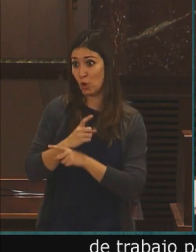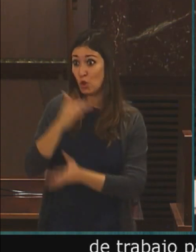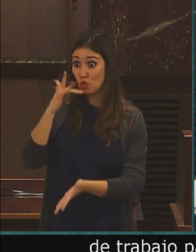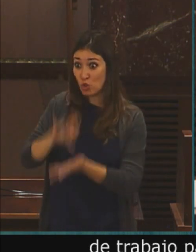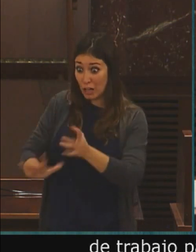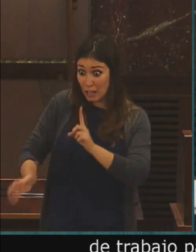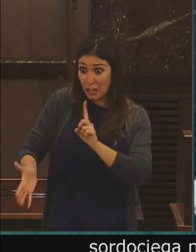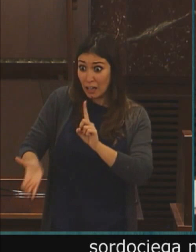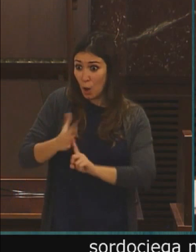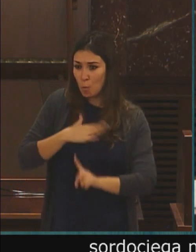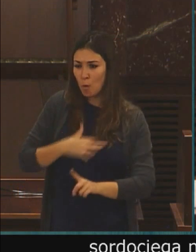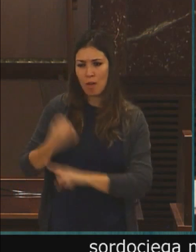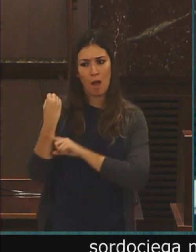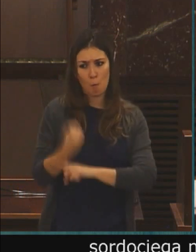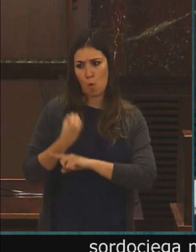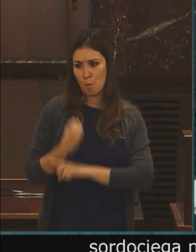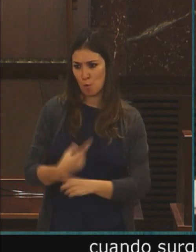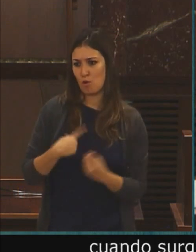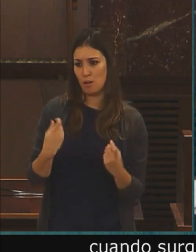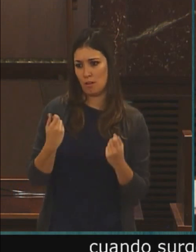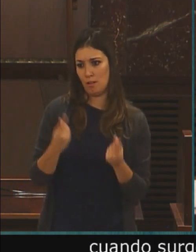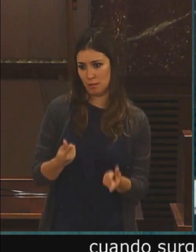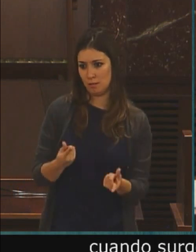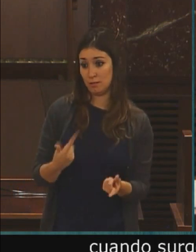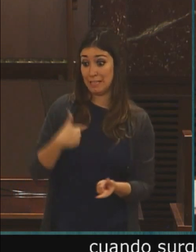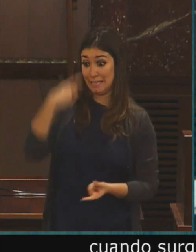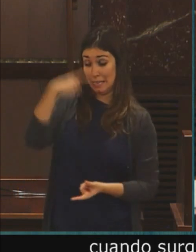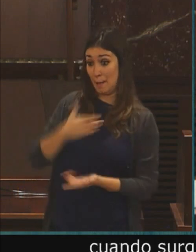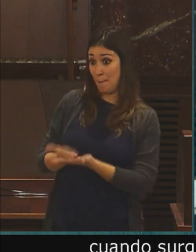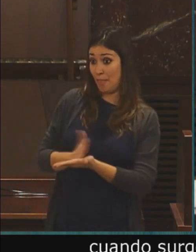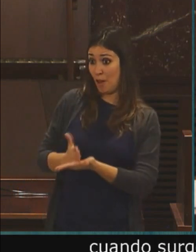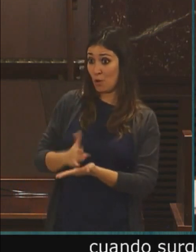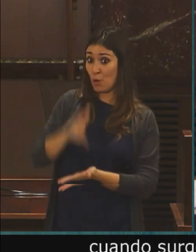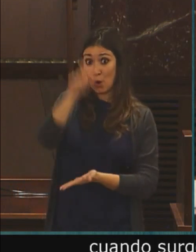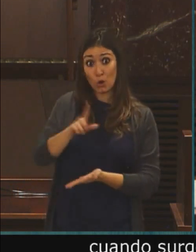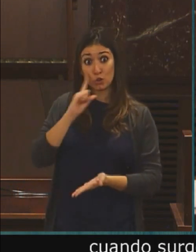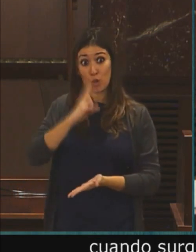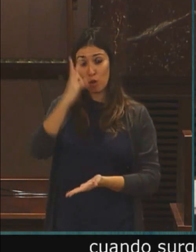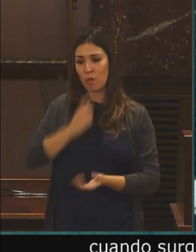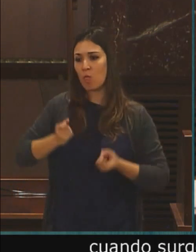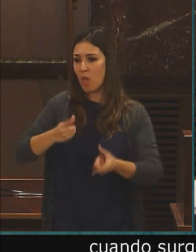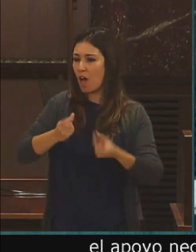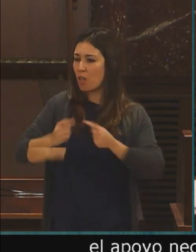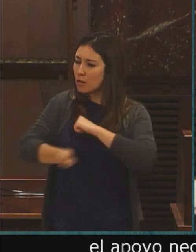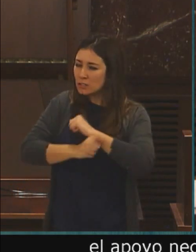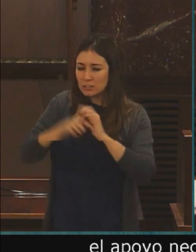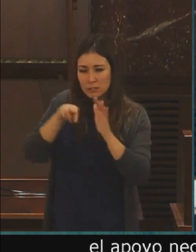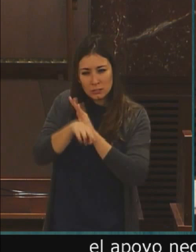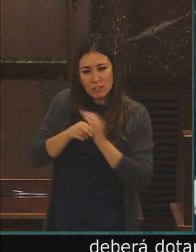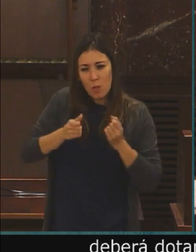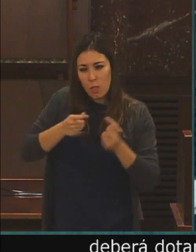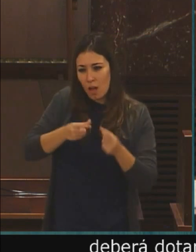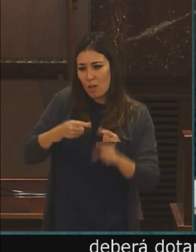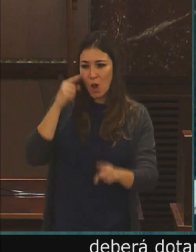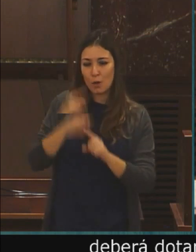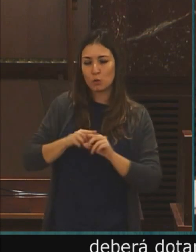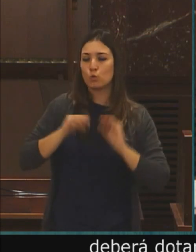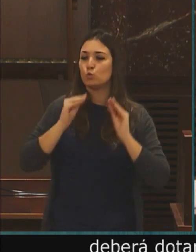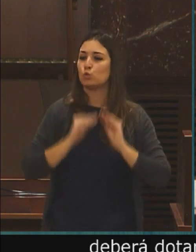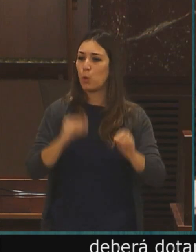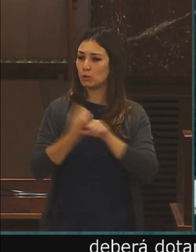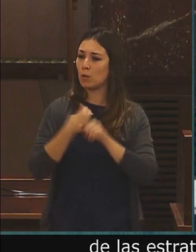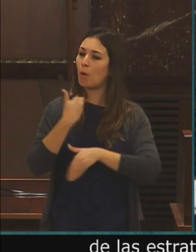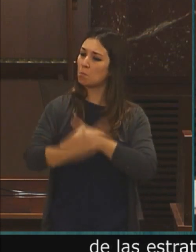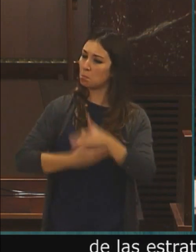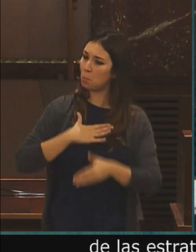surge la posibilidad, se hace el apoyo necesario. El mediador deberá dotar a la persona sordociega de las estrategias necesarias para realizar su trabajo,